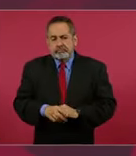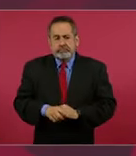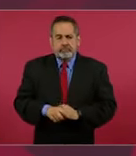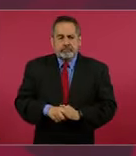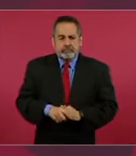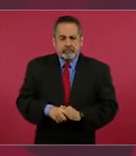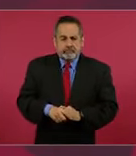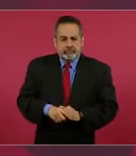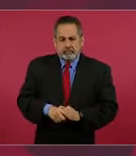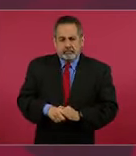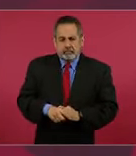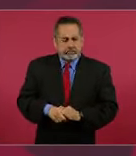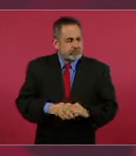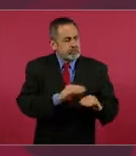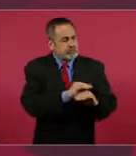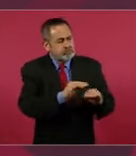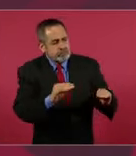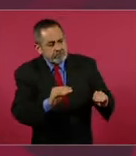y estaba parado todo.